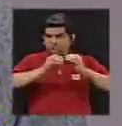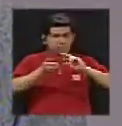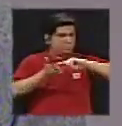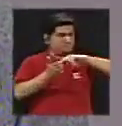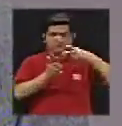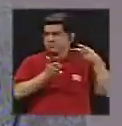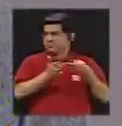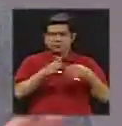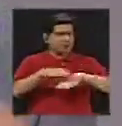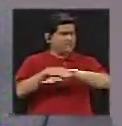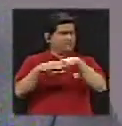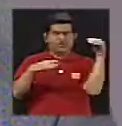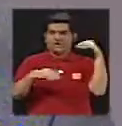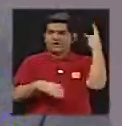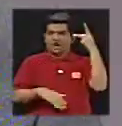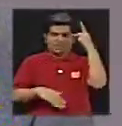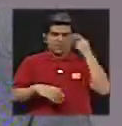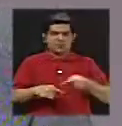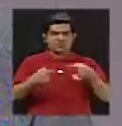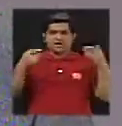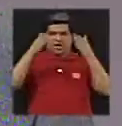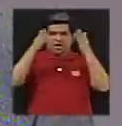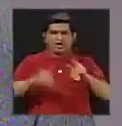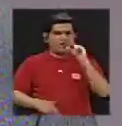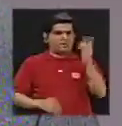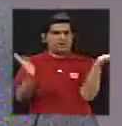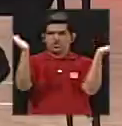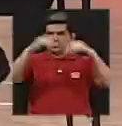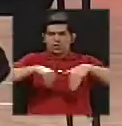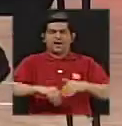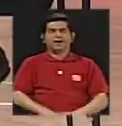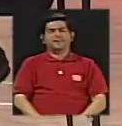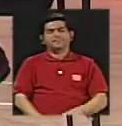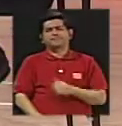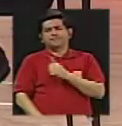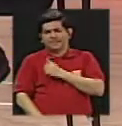no se puede excluir, porque en política no hay enemigos pequeños. Y además, perdón,